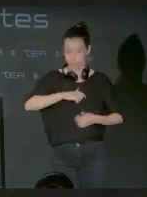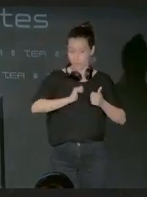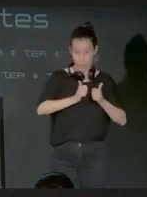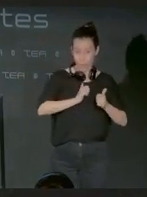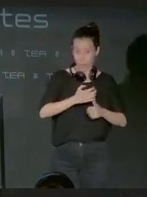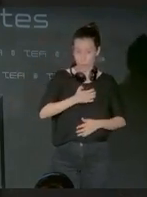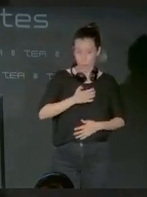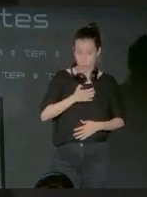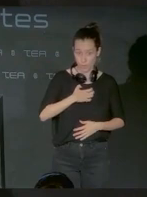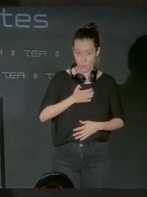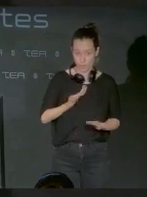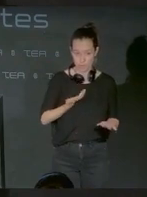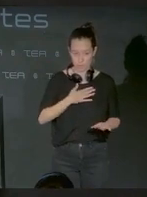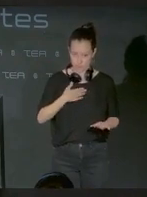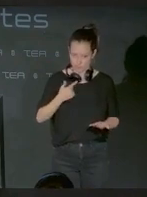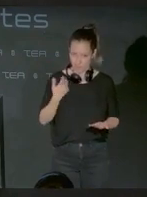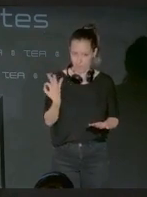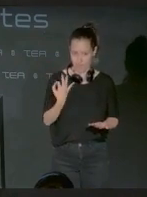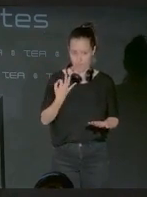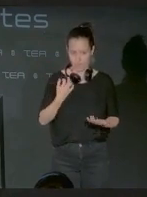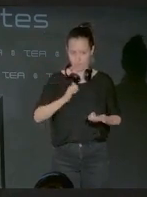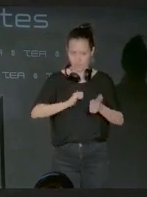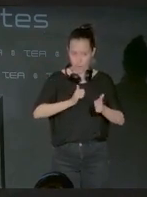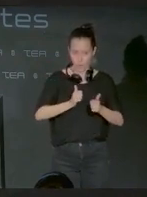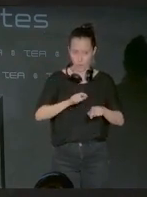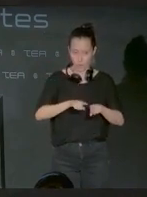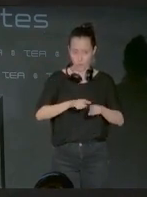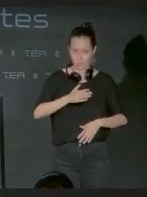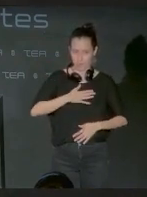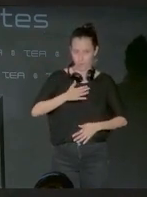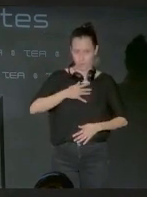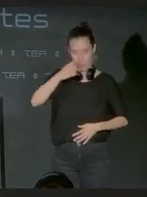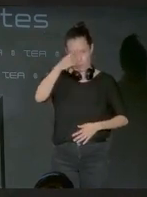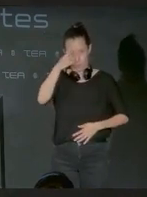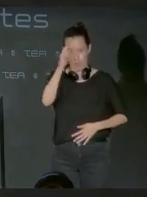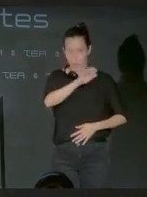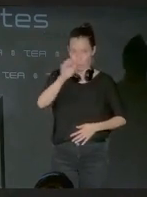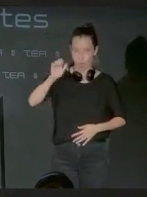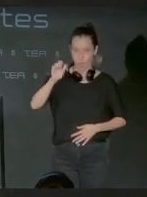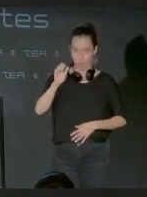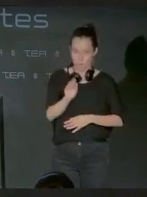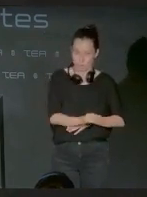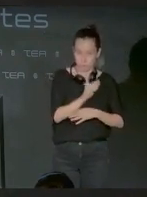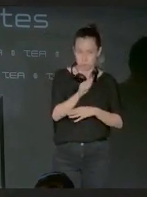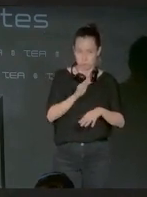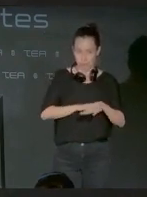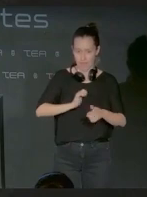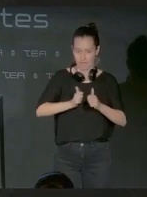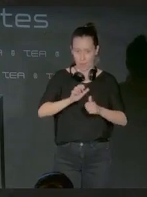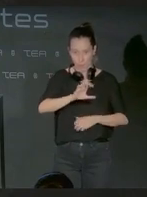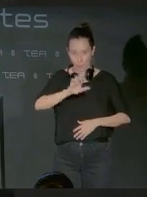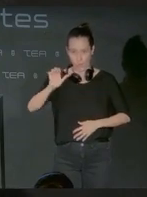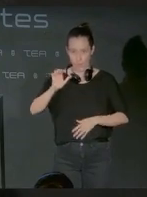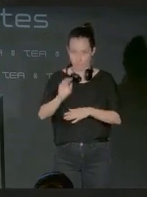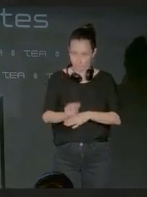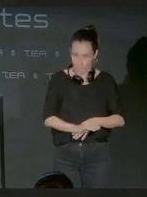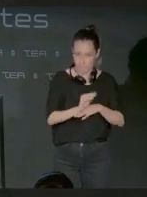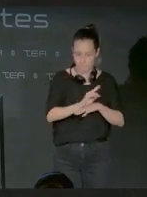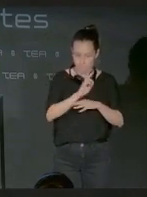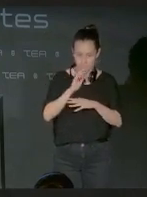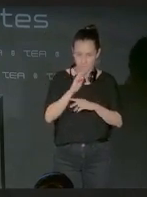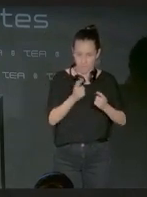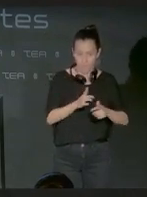del videojuego como parte del patrimonio cultural de Europa para preservar los videojuegos europeos y ya en España